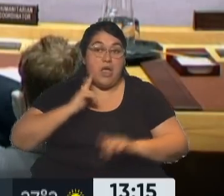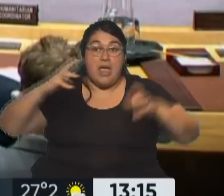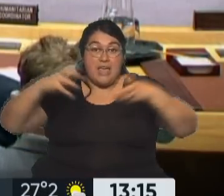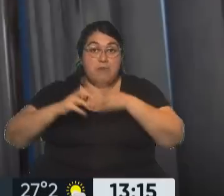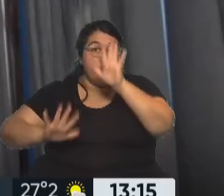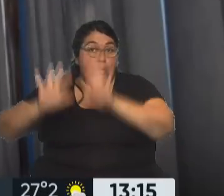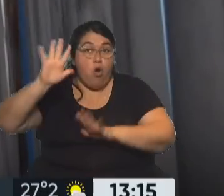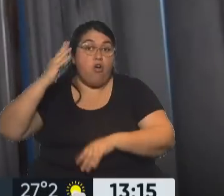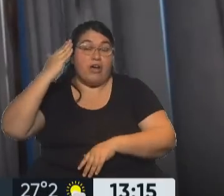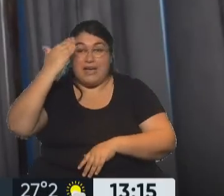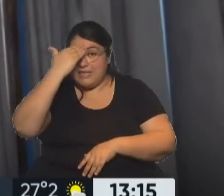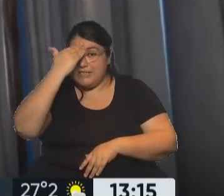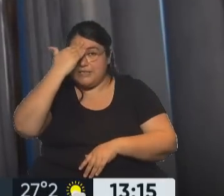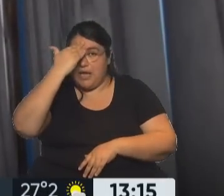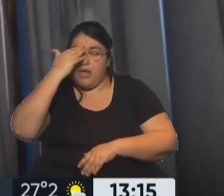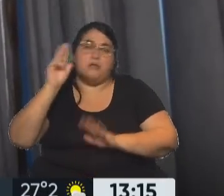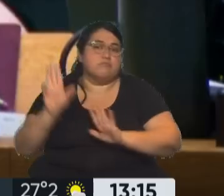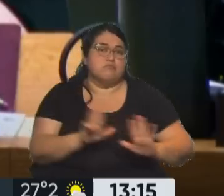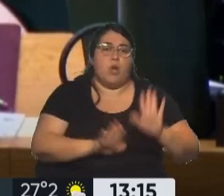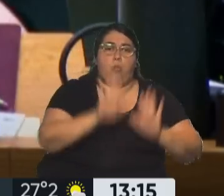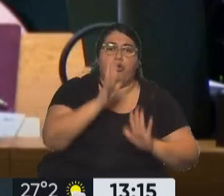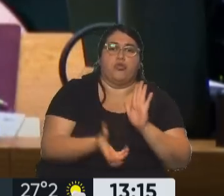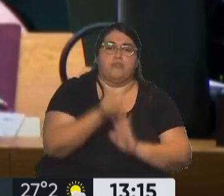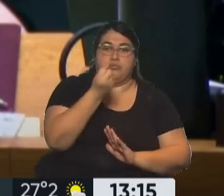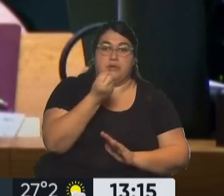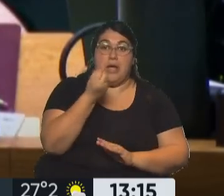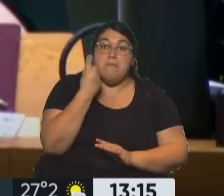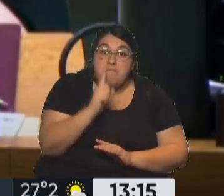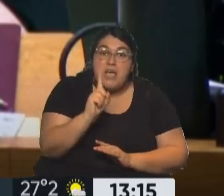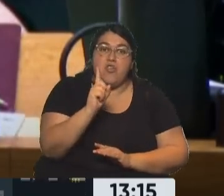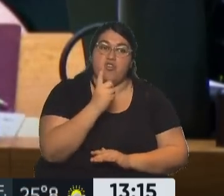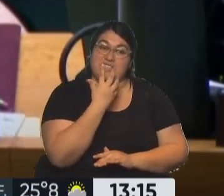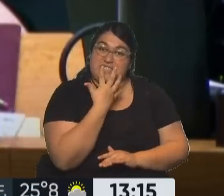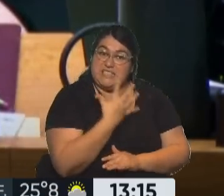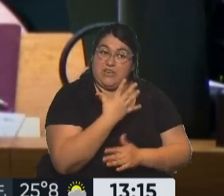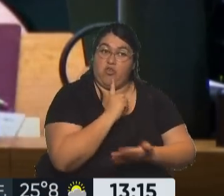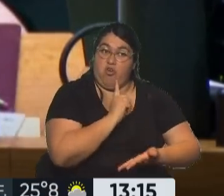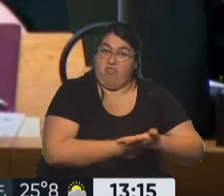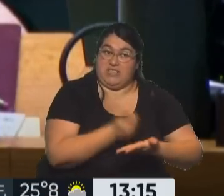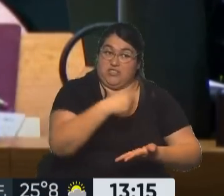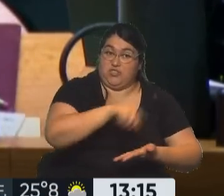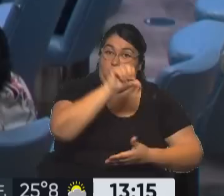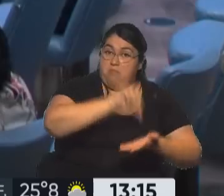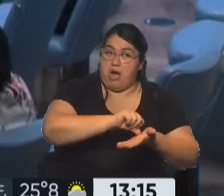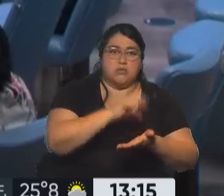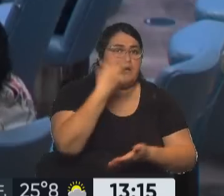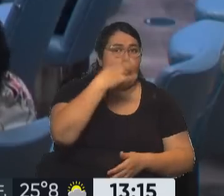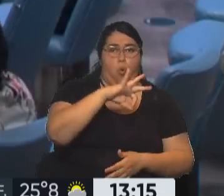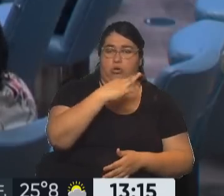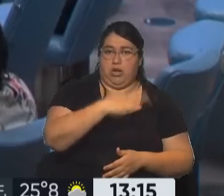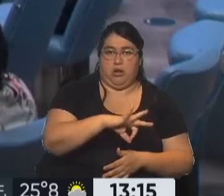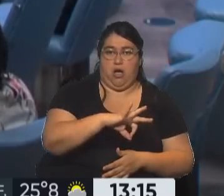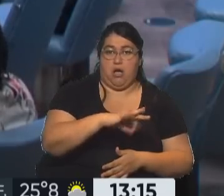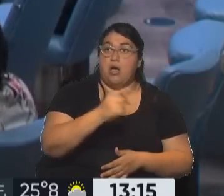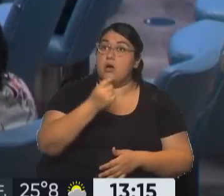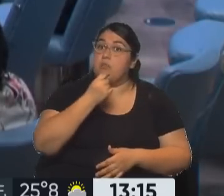integran, pero solo los 5 miembros permanentes tienen la potestad de vetar cualquier decisión, la que solo se ejecuta si